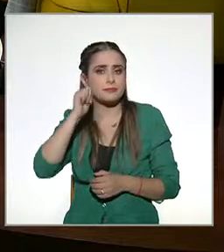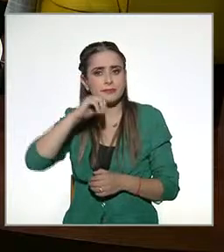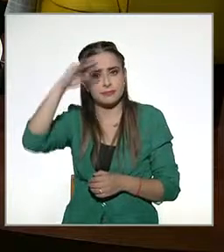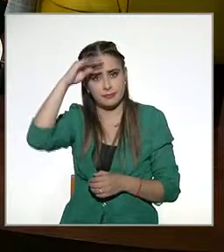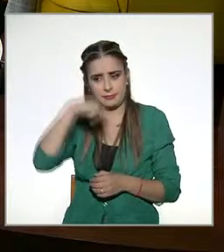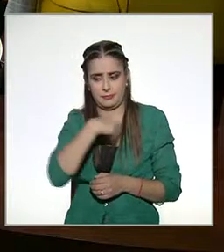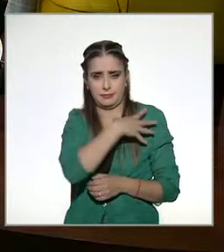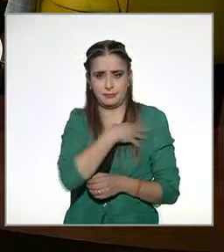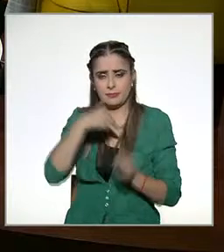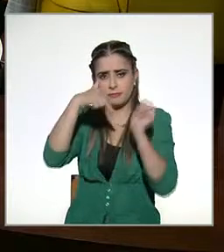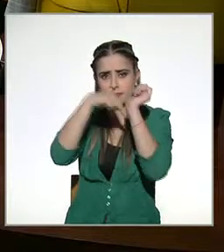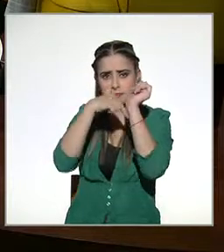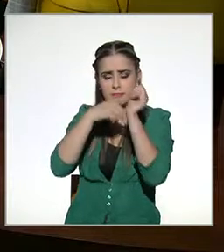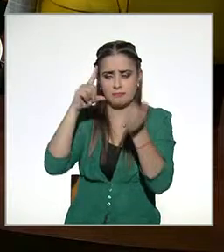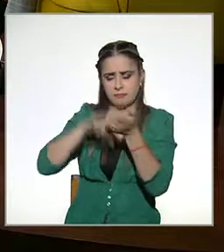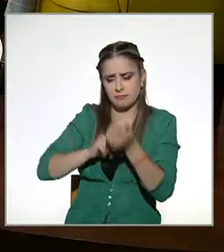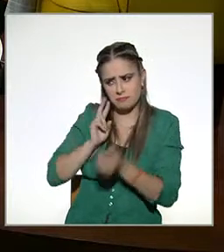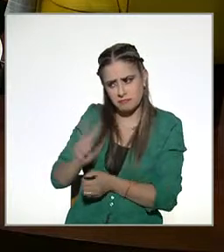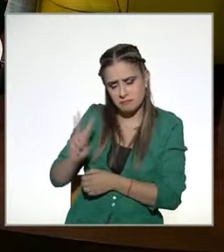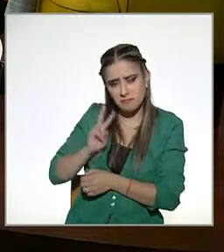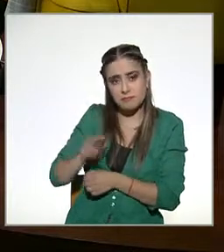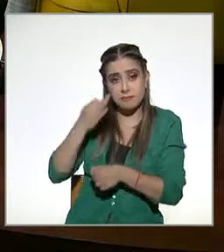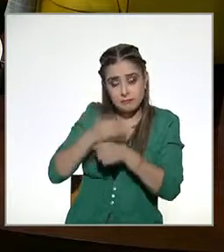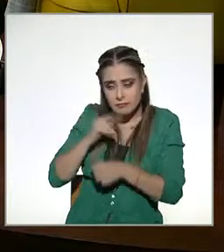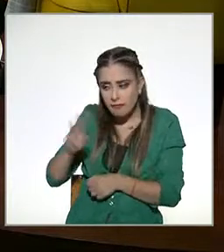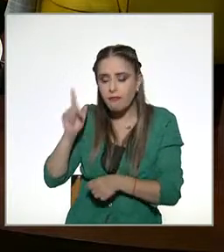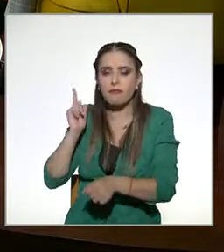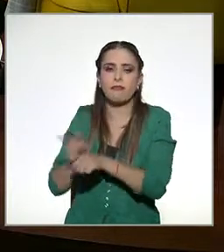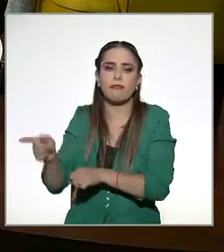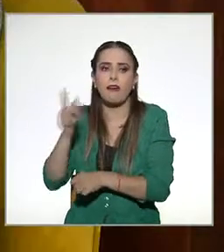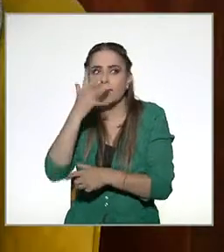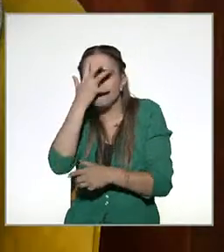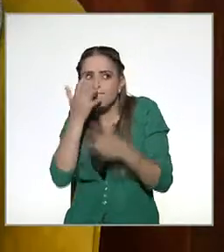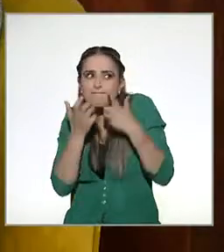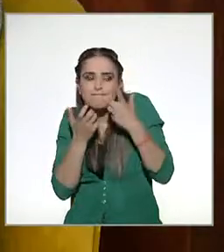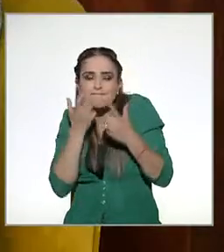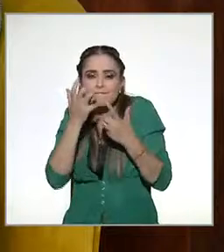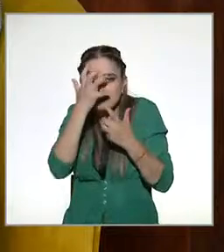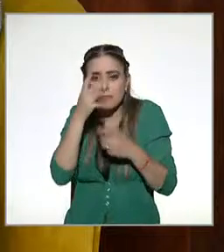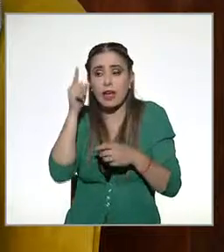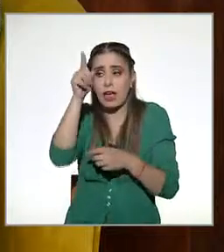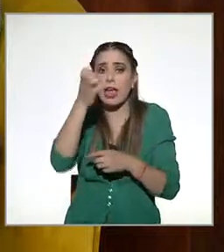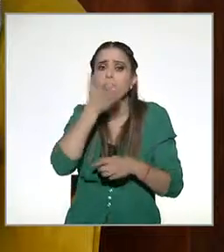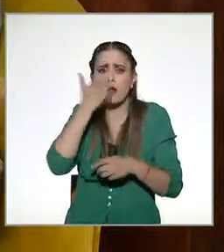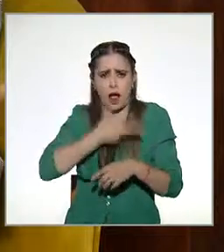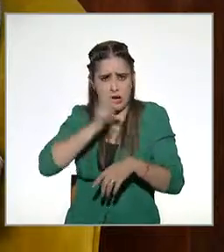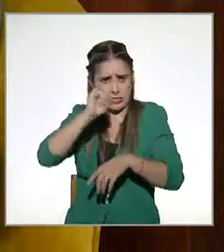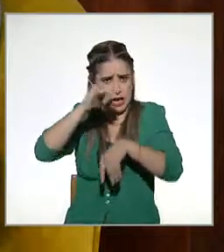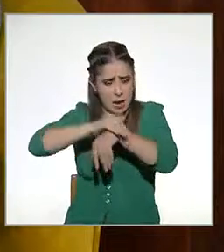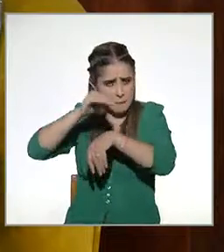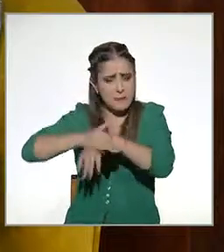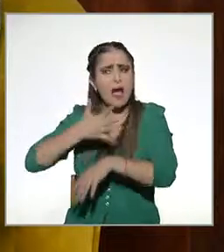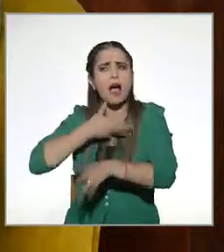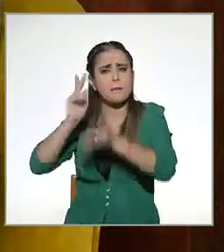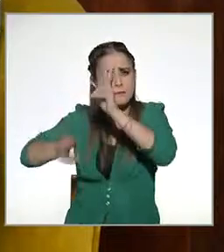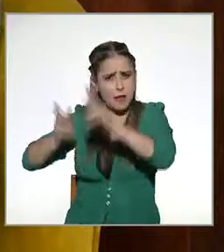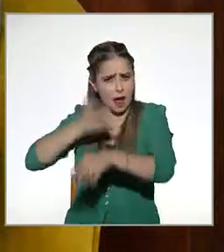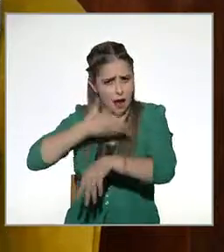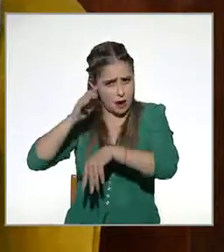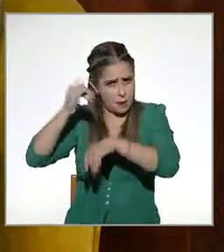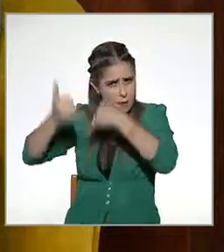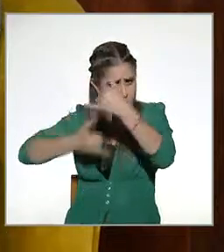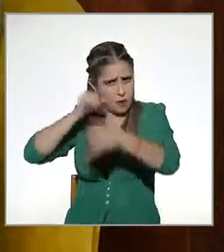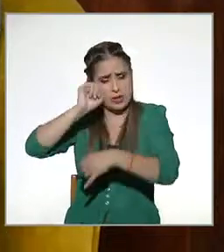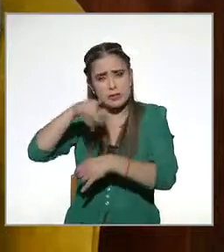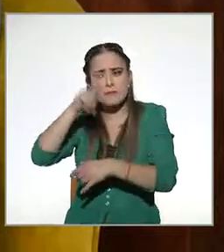mis hijos escondía algo, ahora me doy cuenta que es un niño introvertido, y curiosamente en la escuela sí tuvo amigos y platica y juega. Y sobre